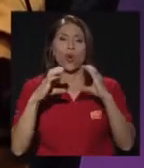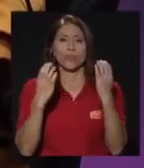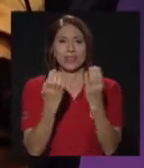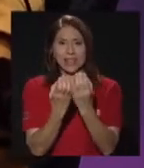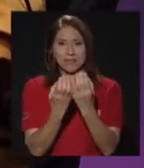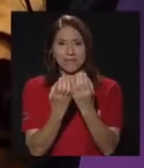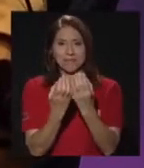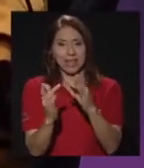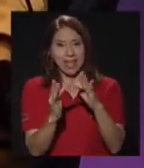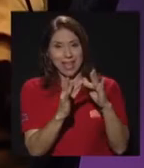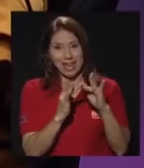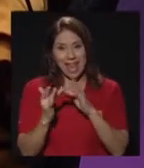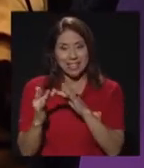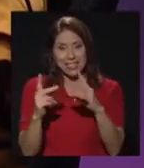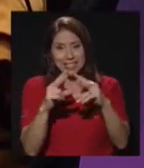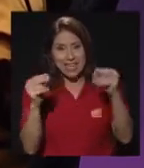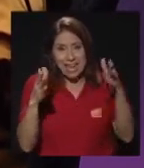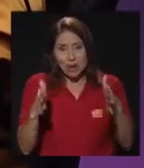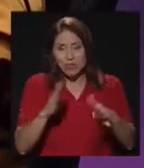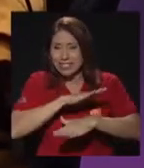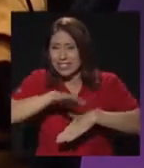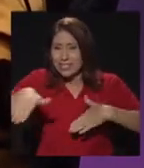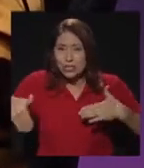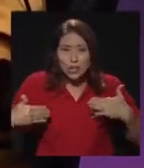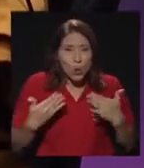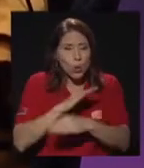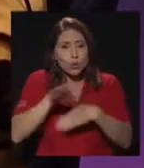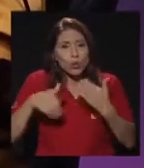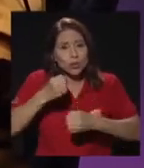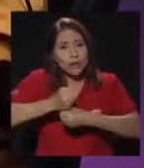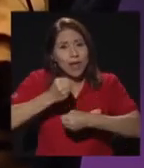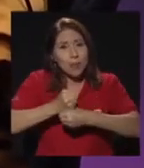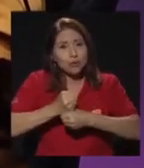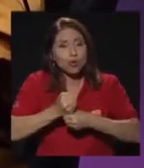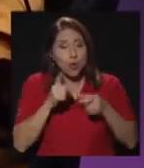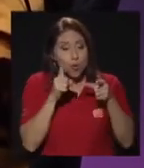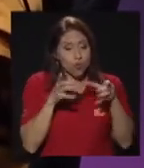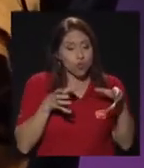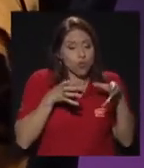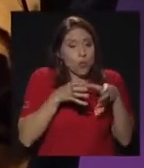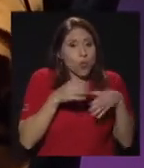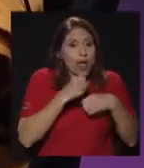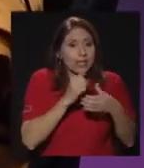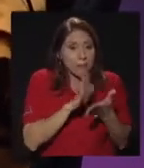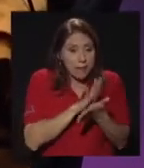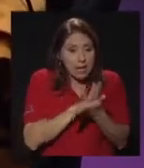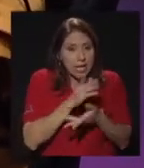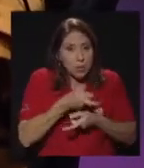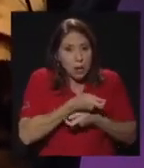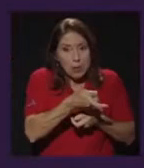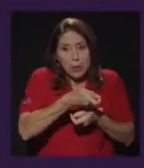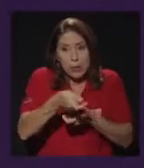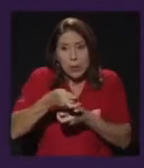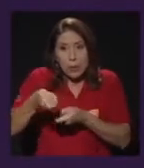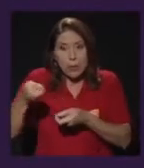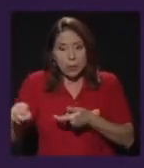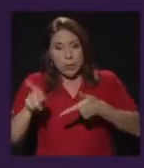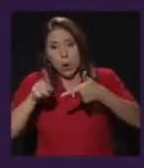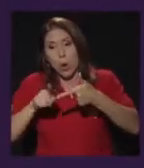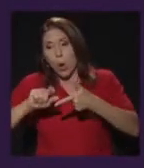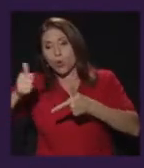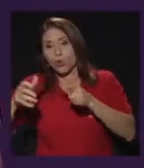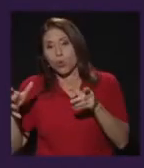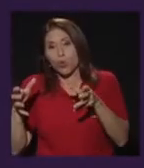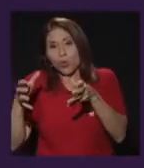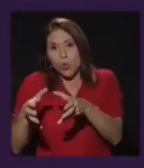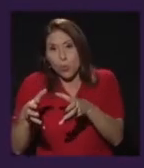en Enlace Nicaragüense todos trabajamos. Una nos encargamos de hacer los papelitos para andar entregando las boletas, otros que